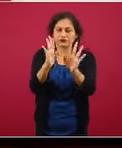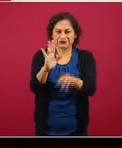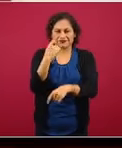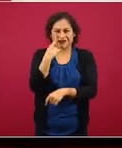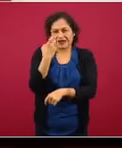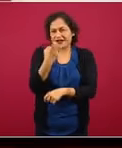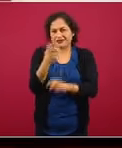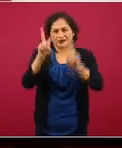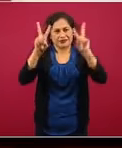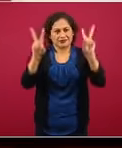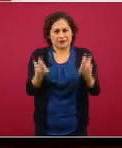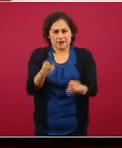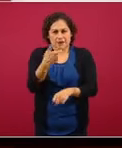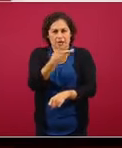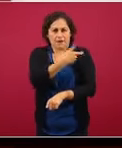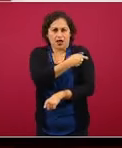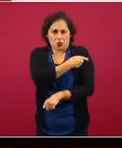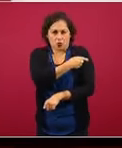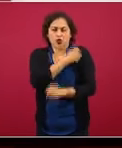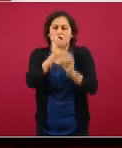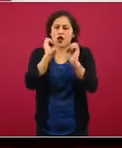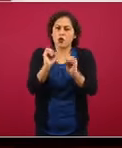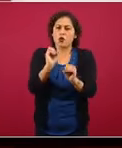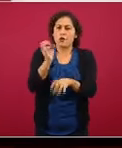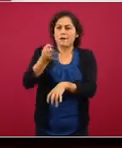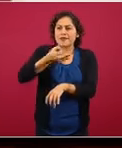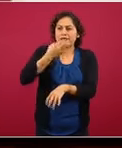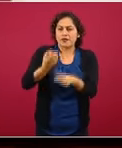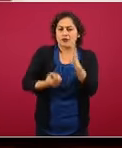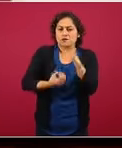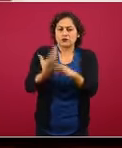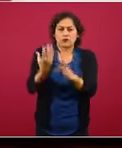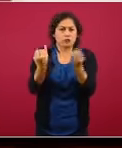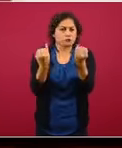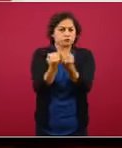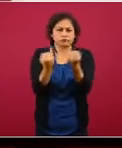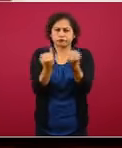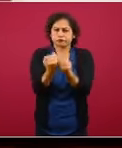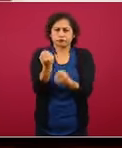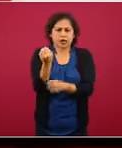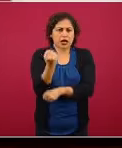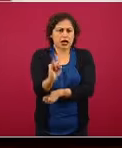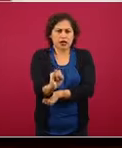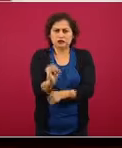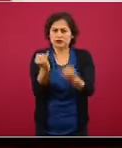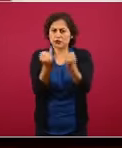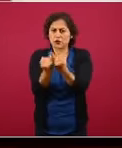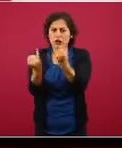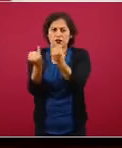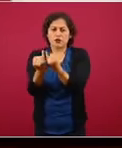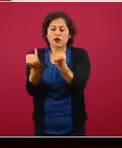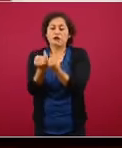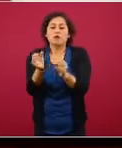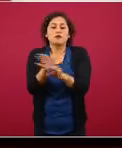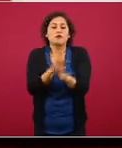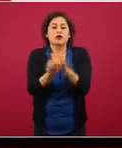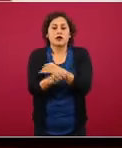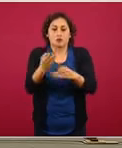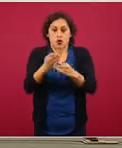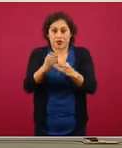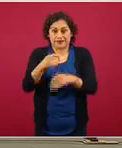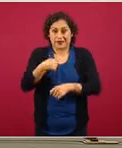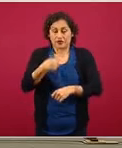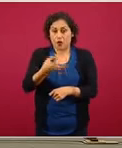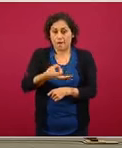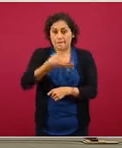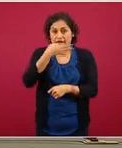vacunas o medicamentos nuevos. Todo medicamento, o sea, si yo me tomo ahorita un medicamento